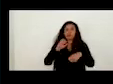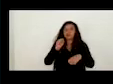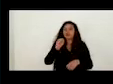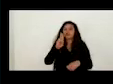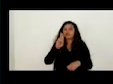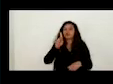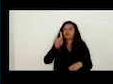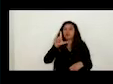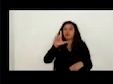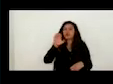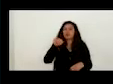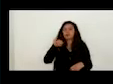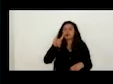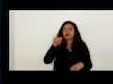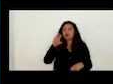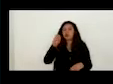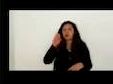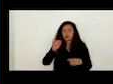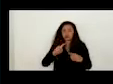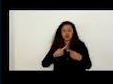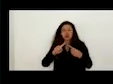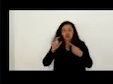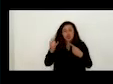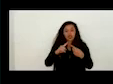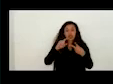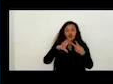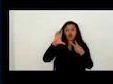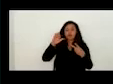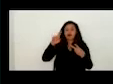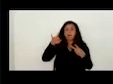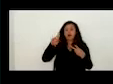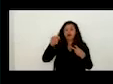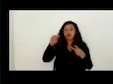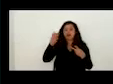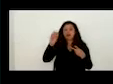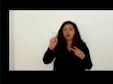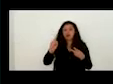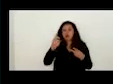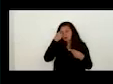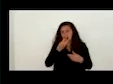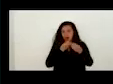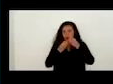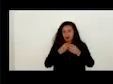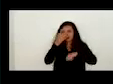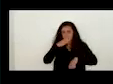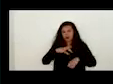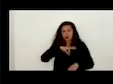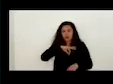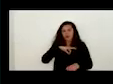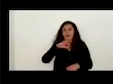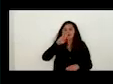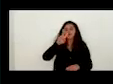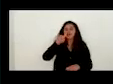complementos alimenticios o alimentarios eh, de muchas vitaminas, de